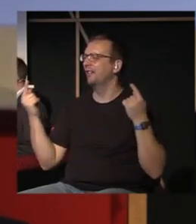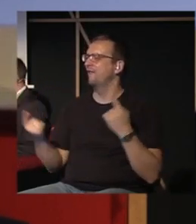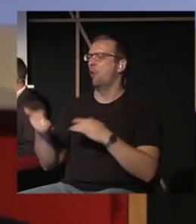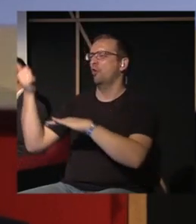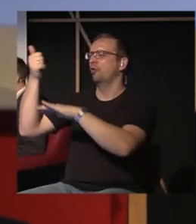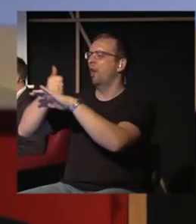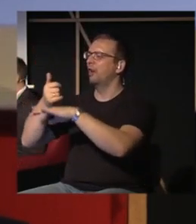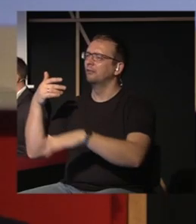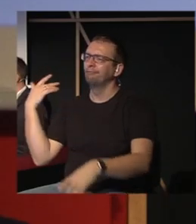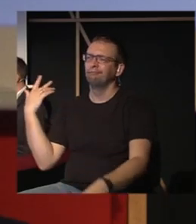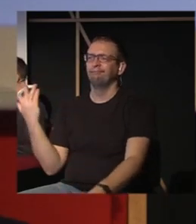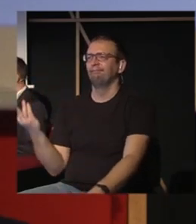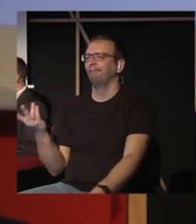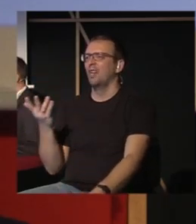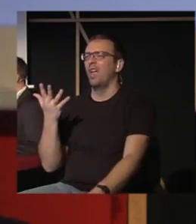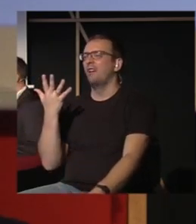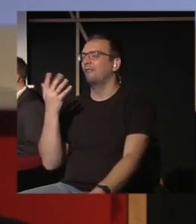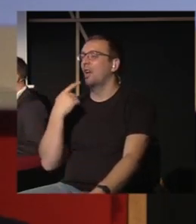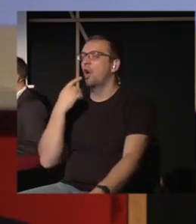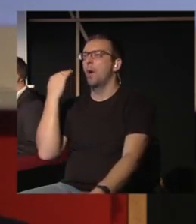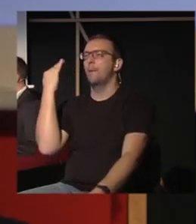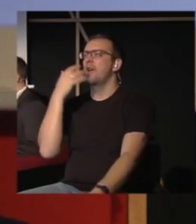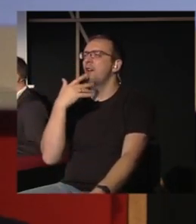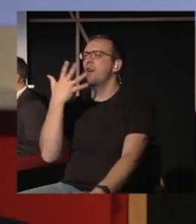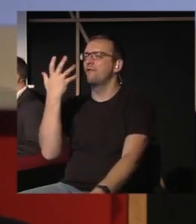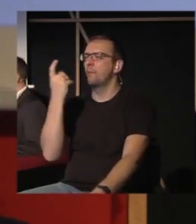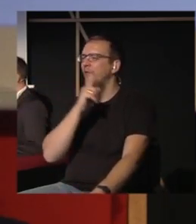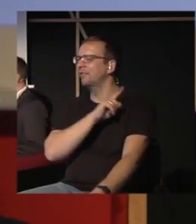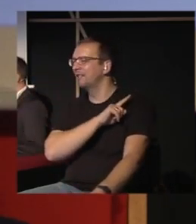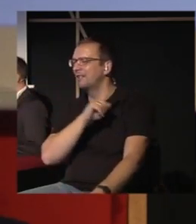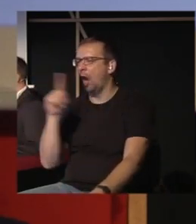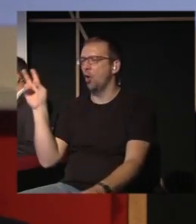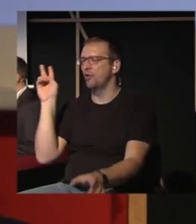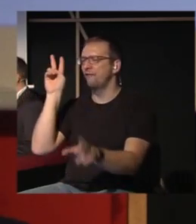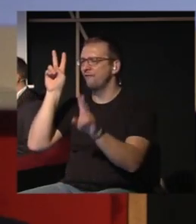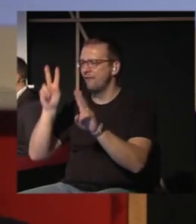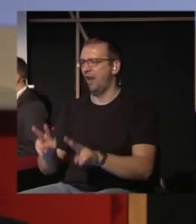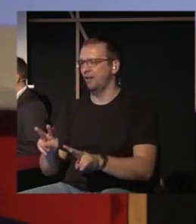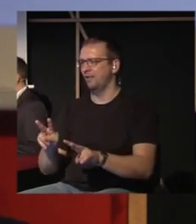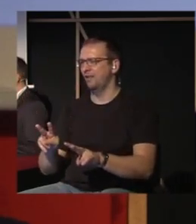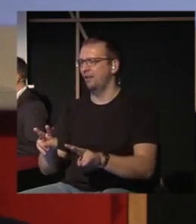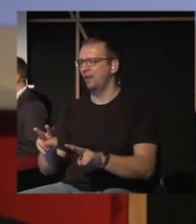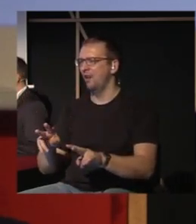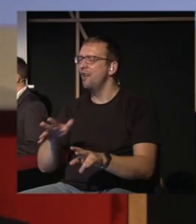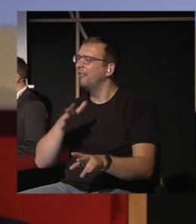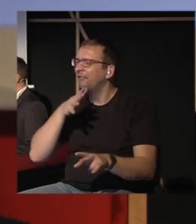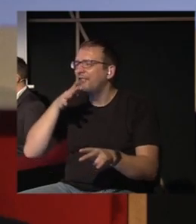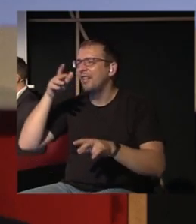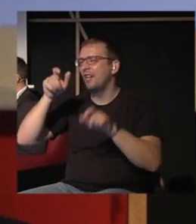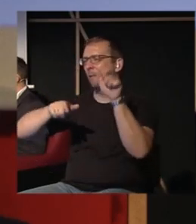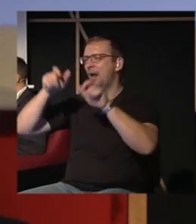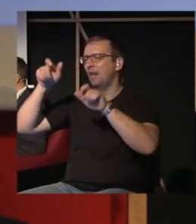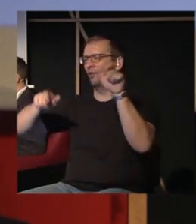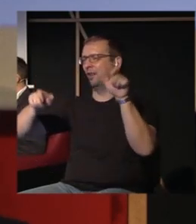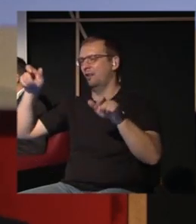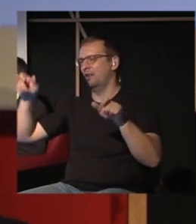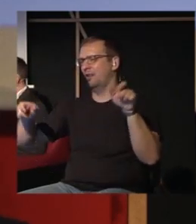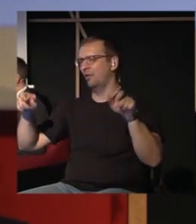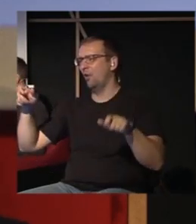socios, ¿no? Hay muchísimas personas y nosotros somos al fin y al cabo somos un colectivo